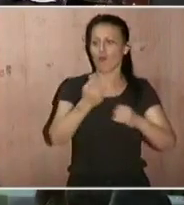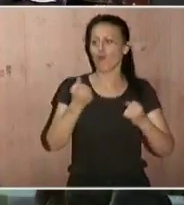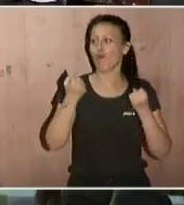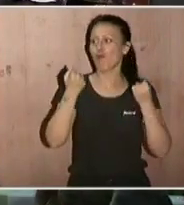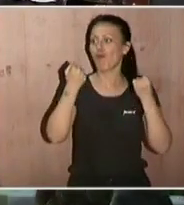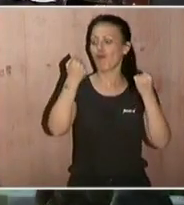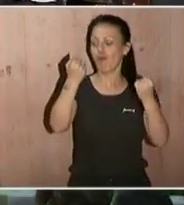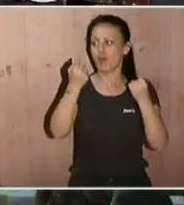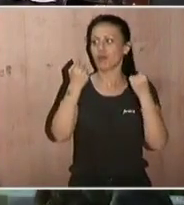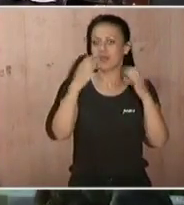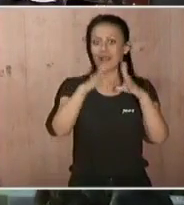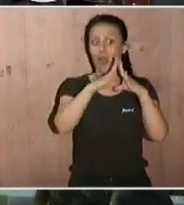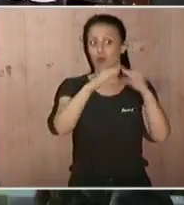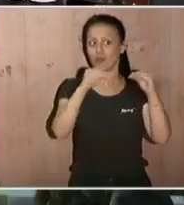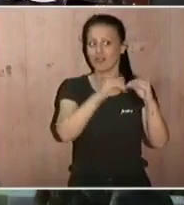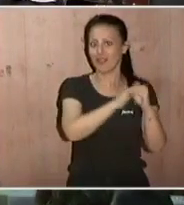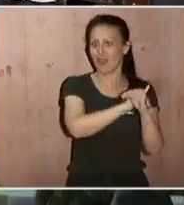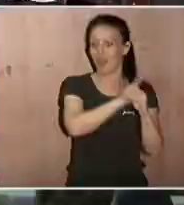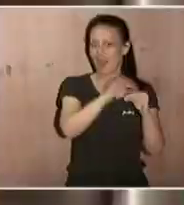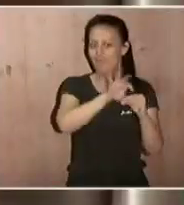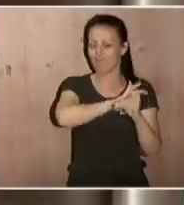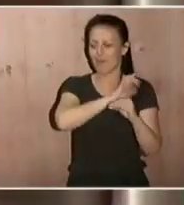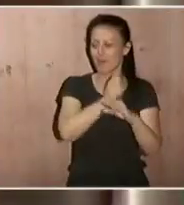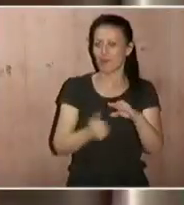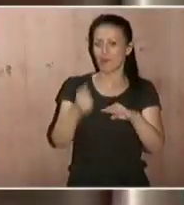que otorgan las universidades españolas.